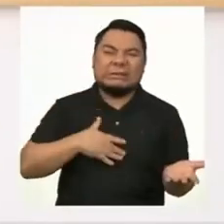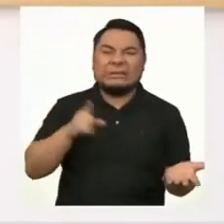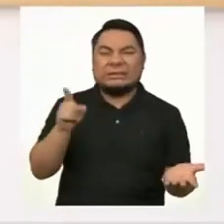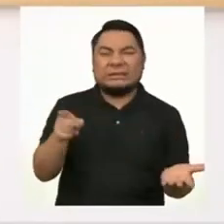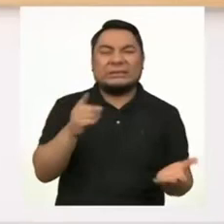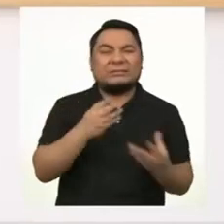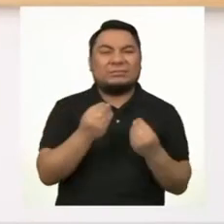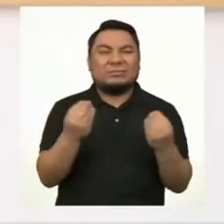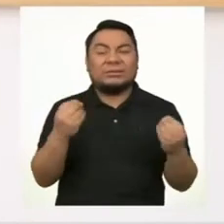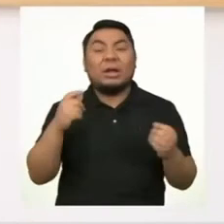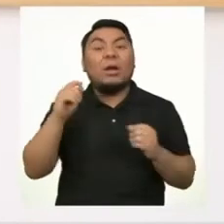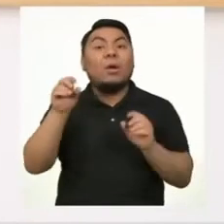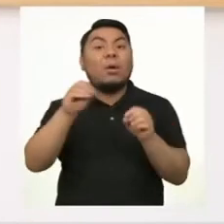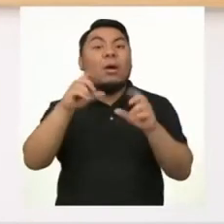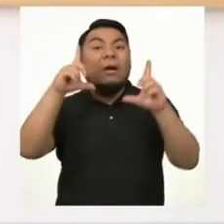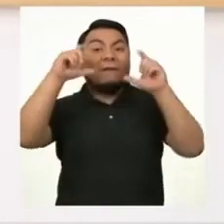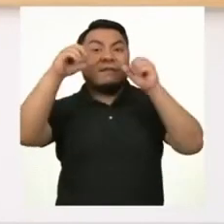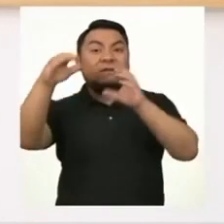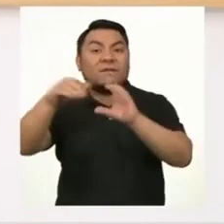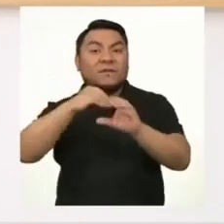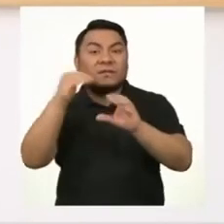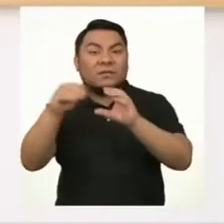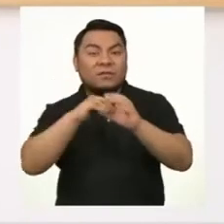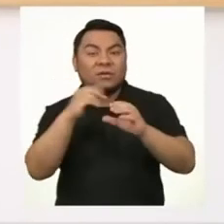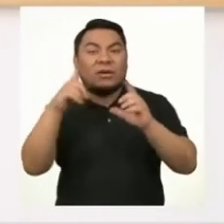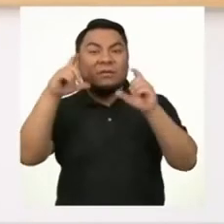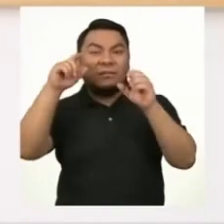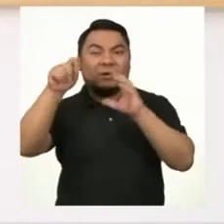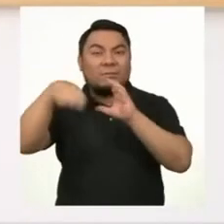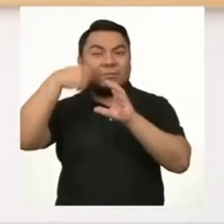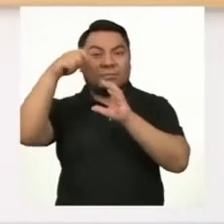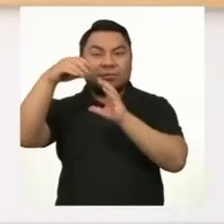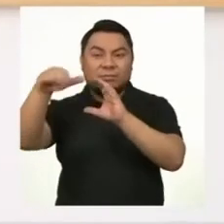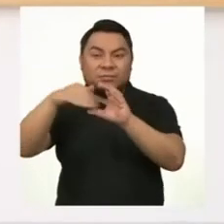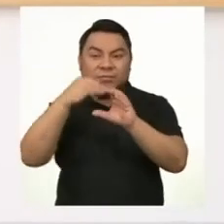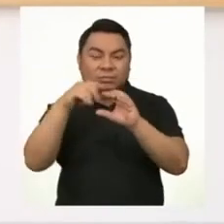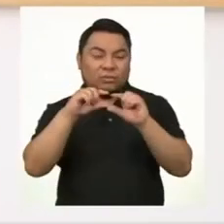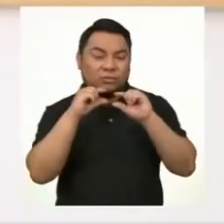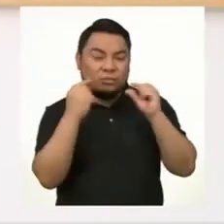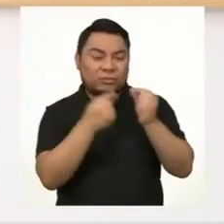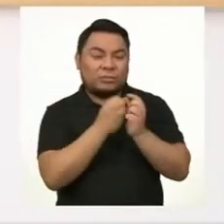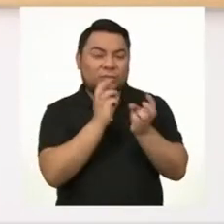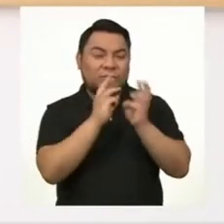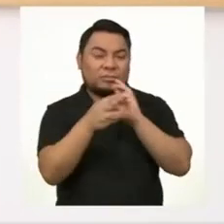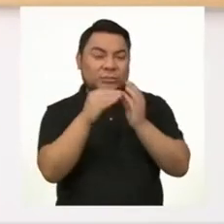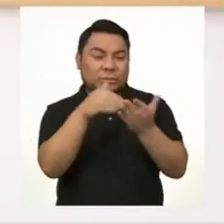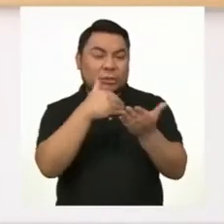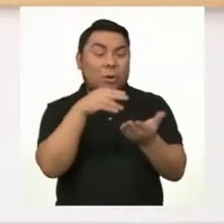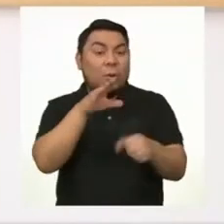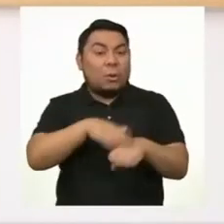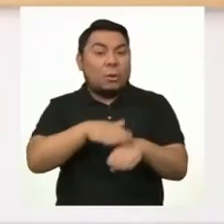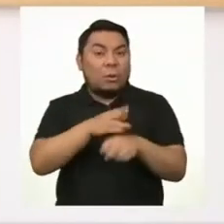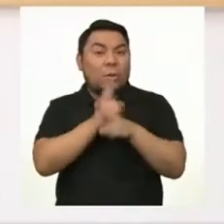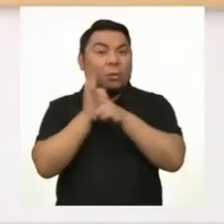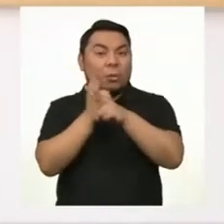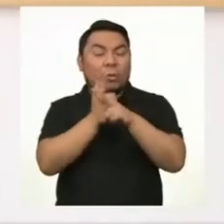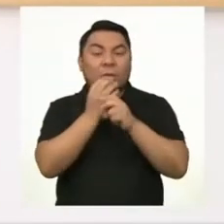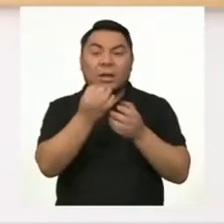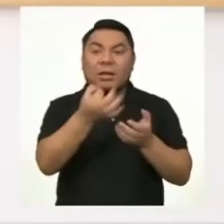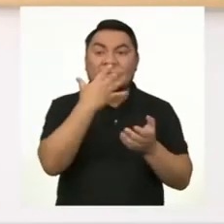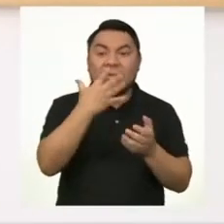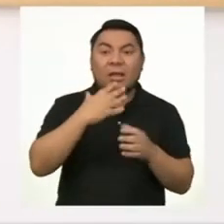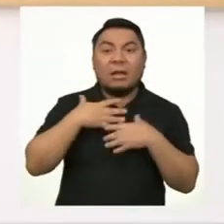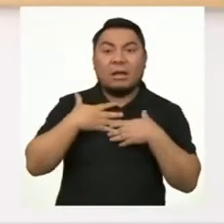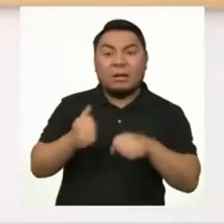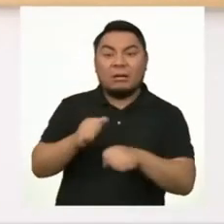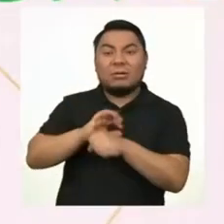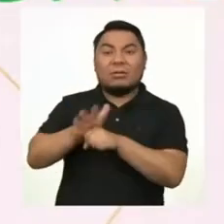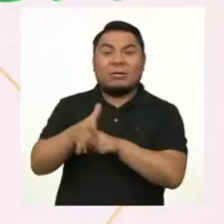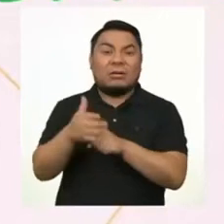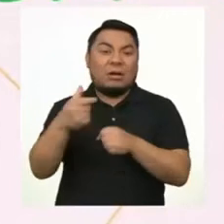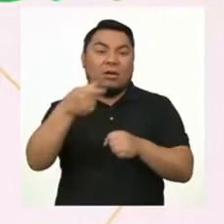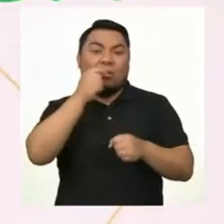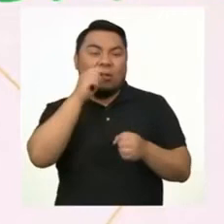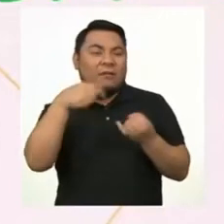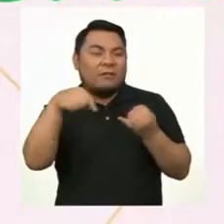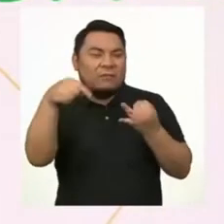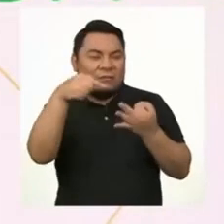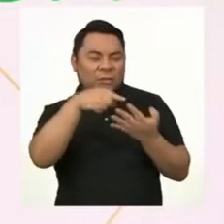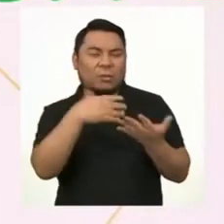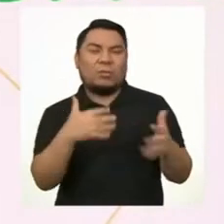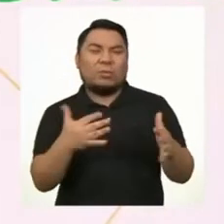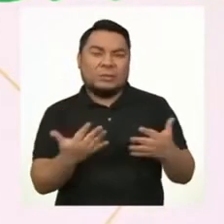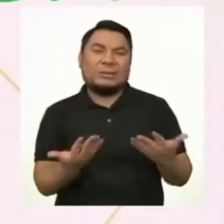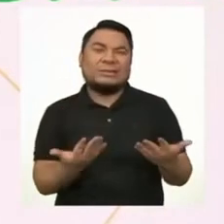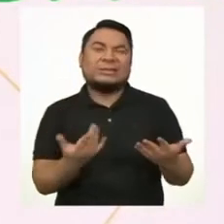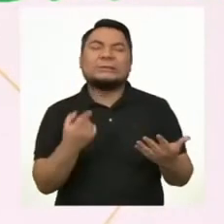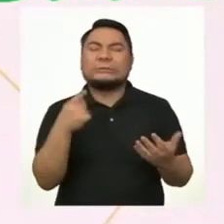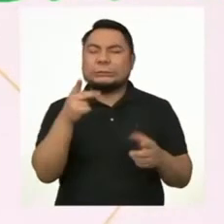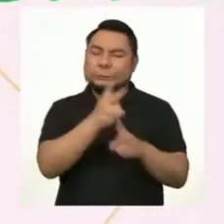fotos y videos que recibimos por mensajes en los grupos de chat con alertas, remedios o la cura del coronavirus. Hay